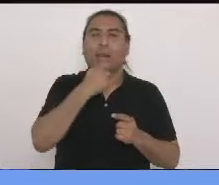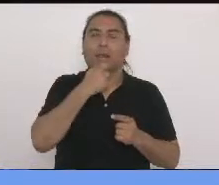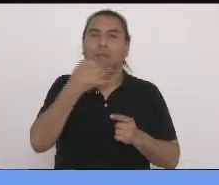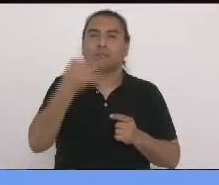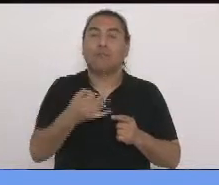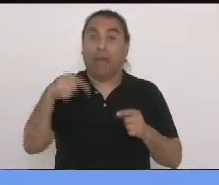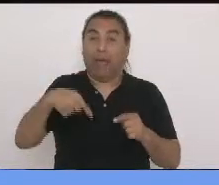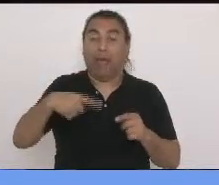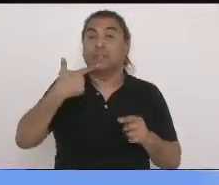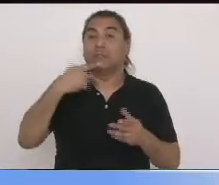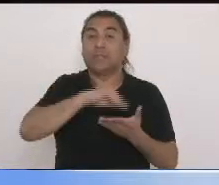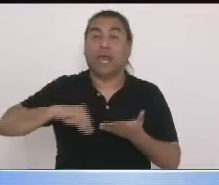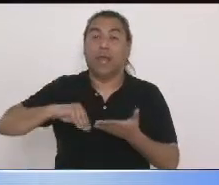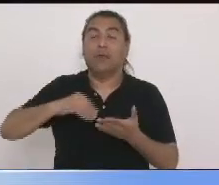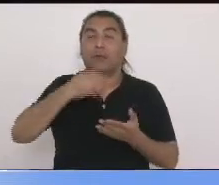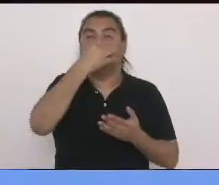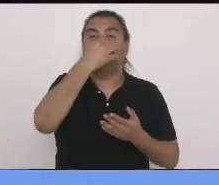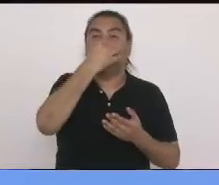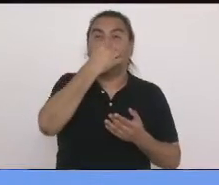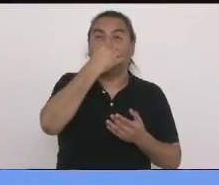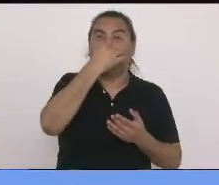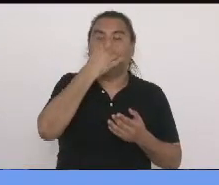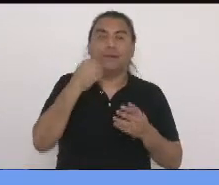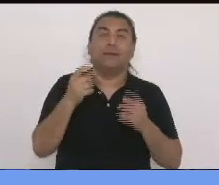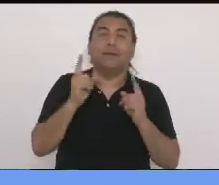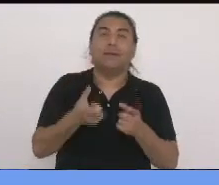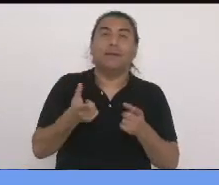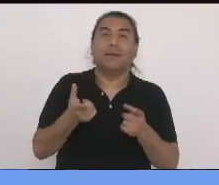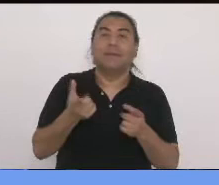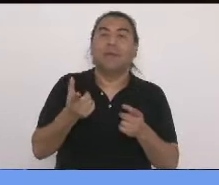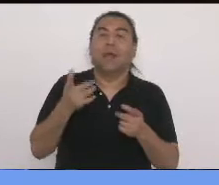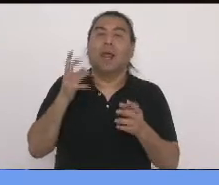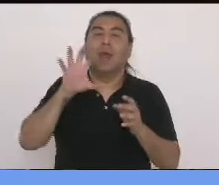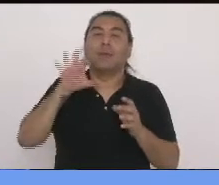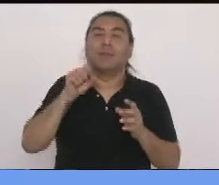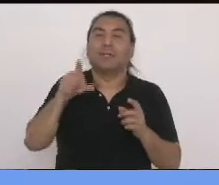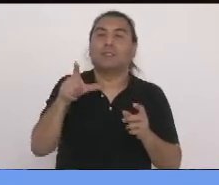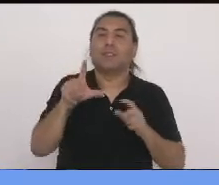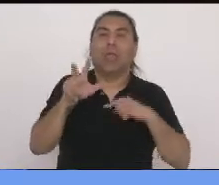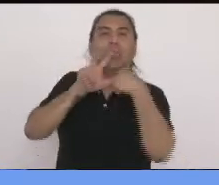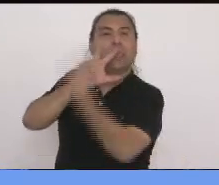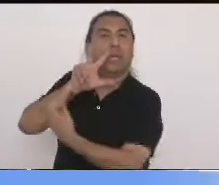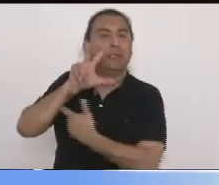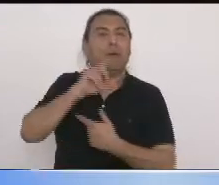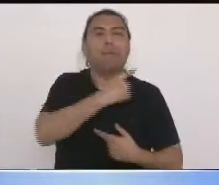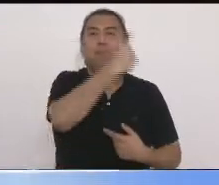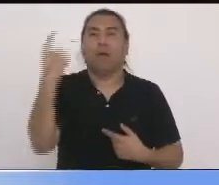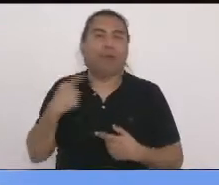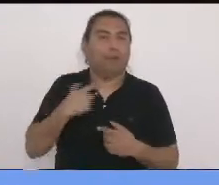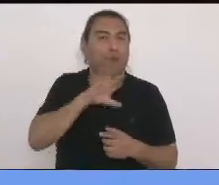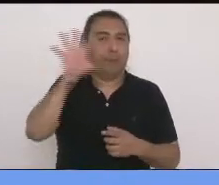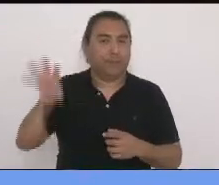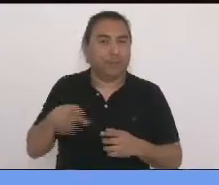senado los representantes de las provincias somos tres por provincias de distintos